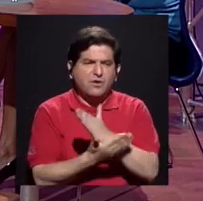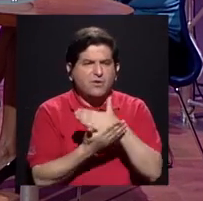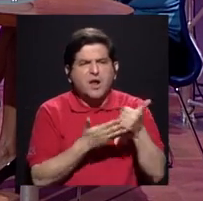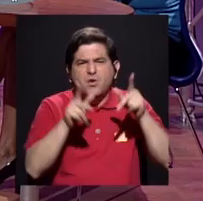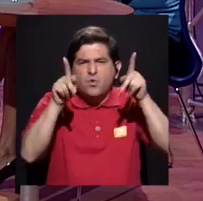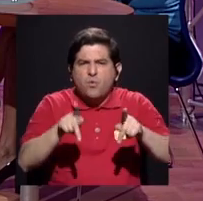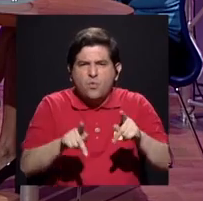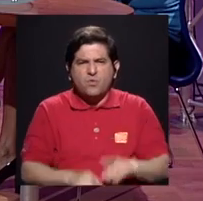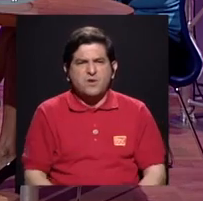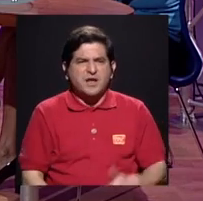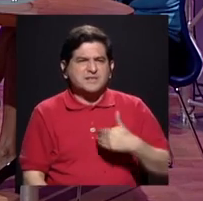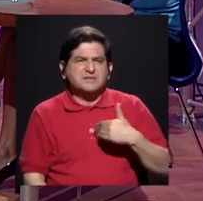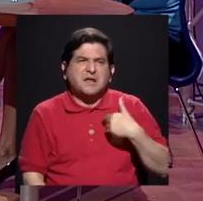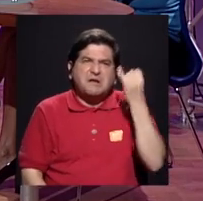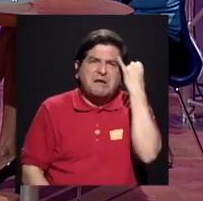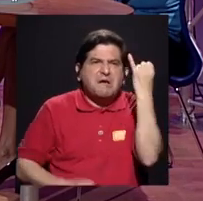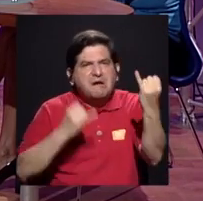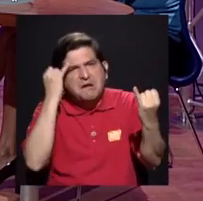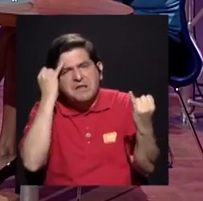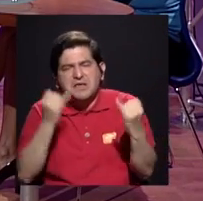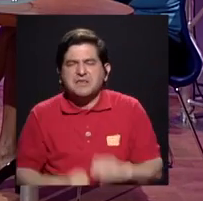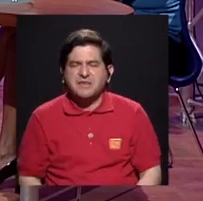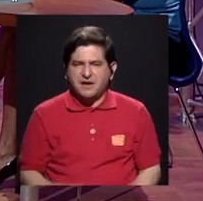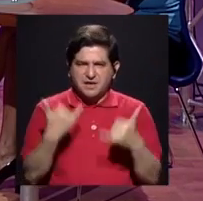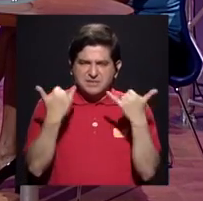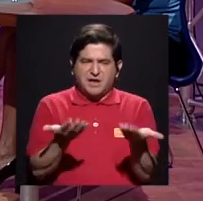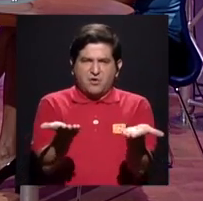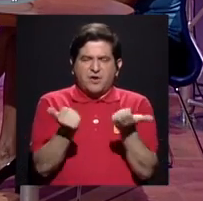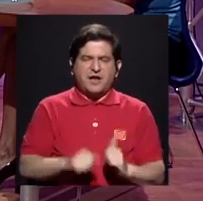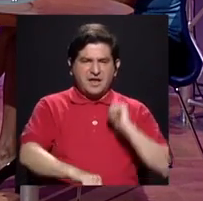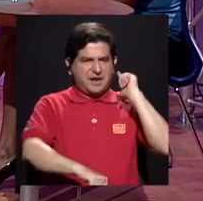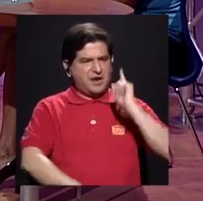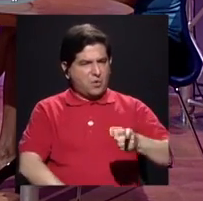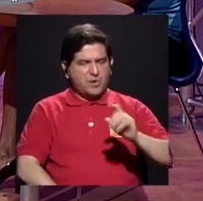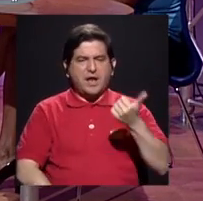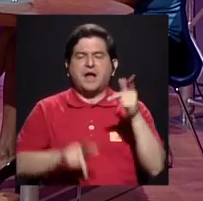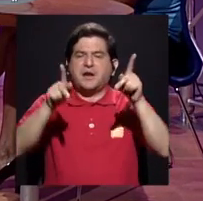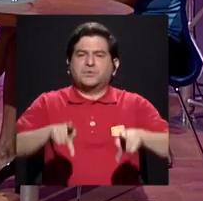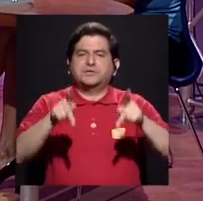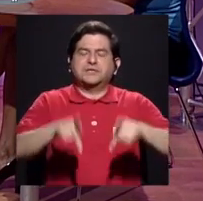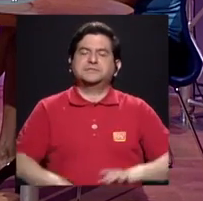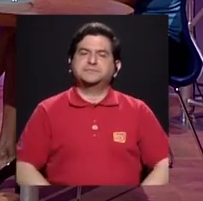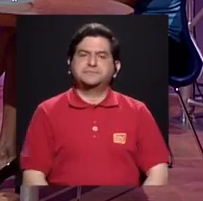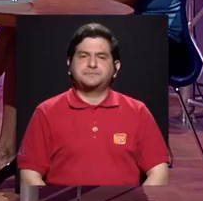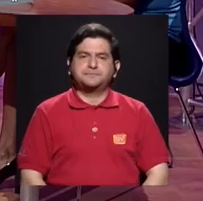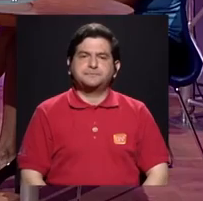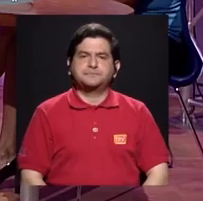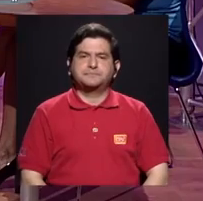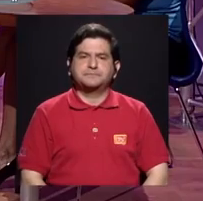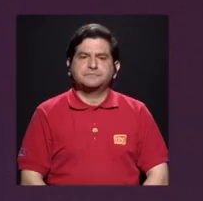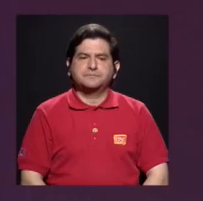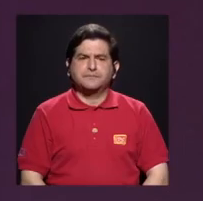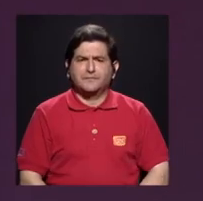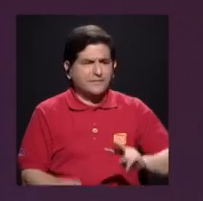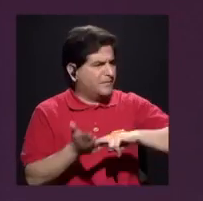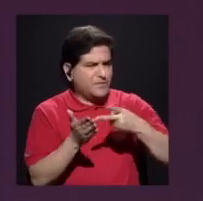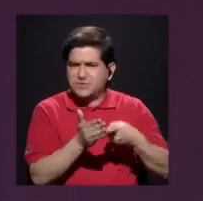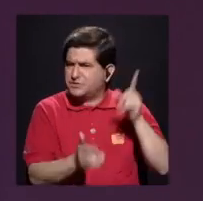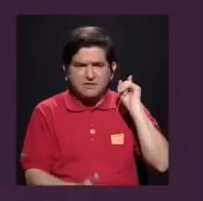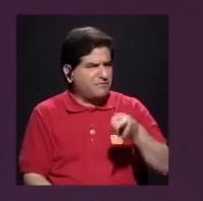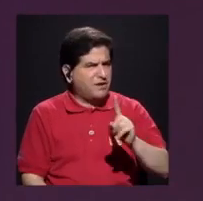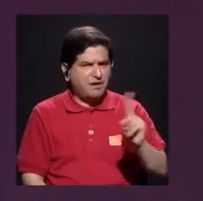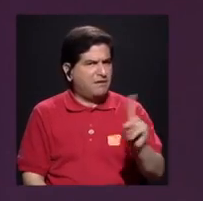personas tienen tendencias o creencias y quieren imponerse las a otras personas bueno no se trata de imponer